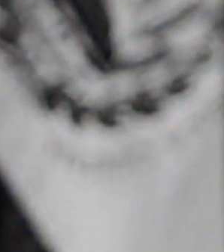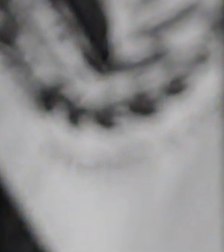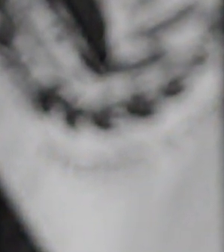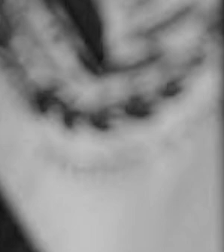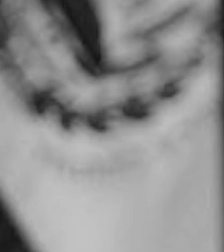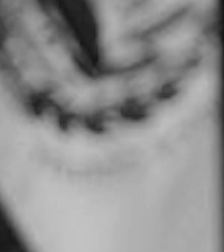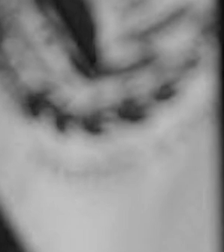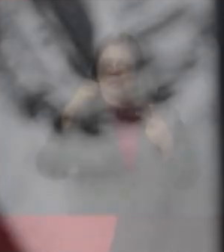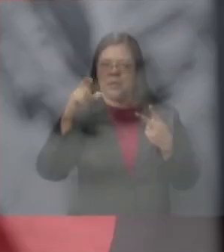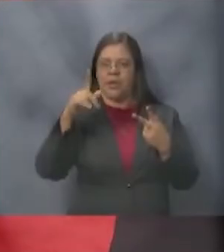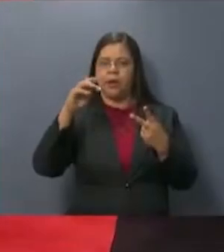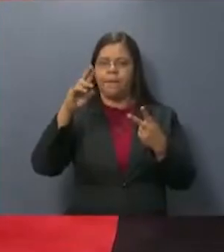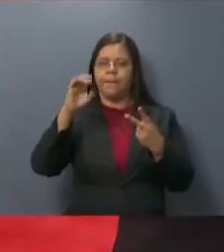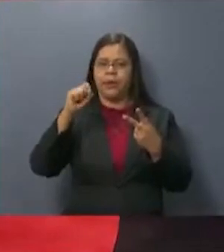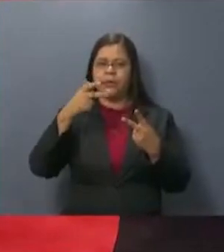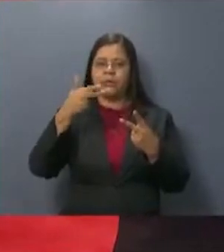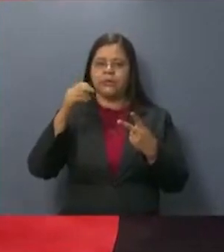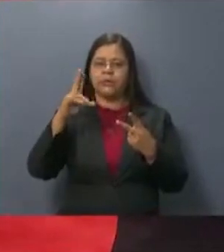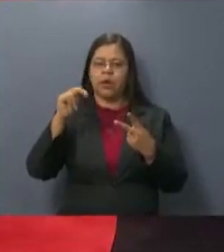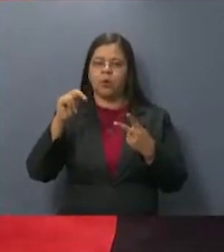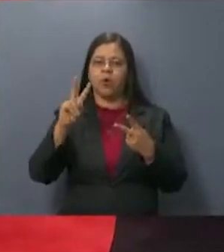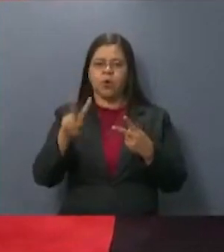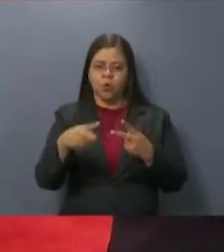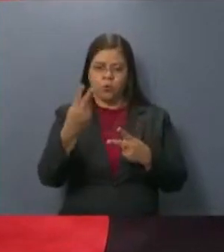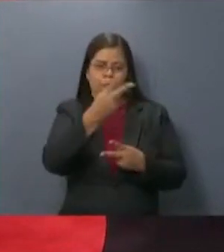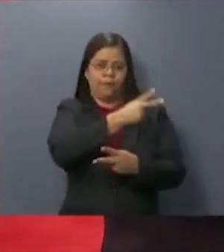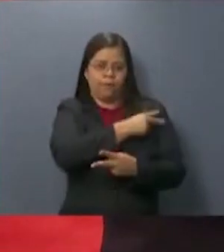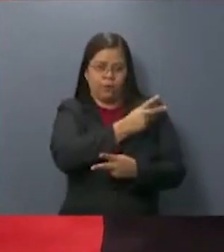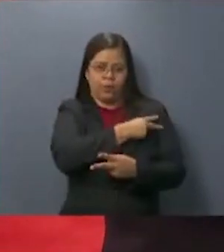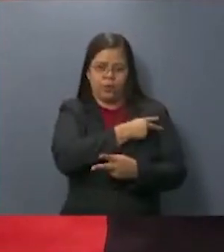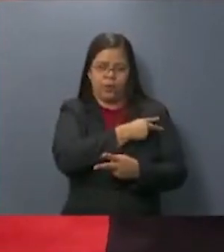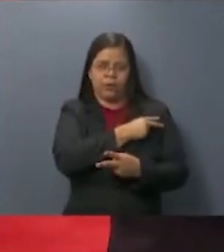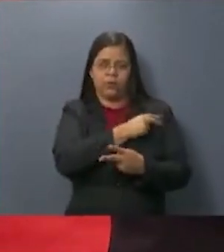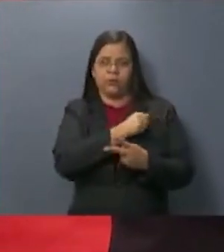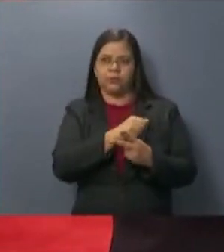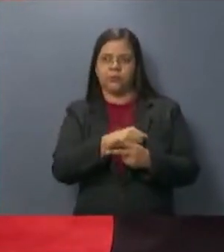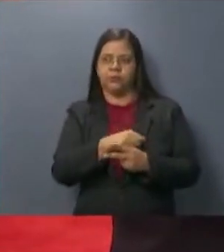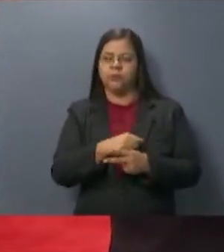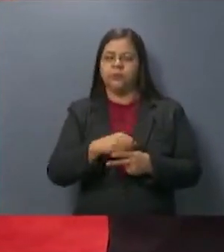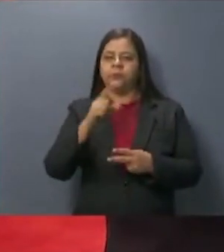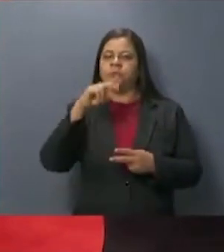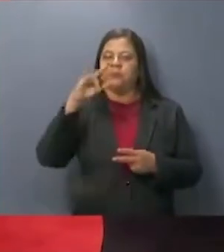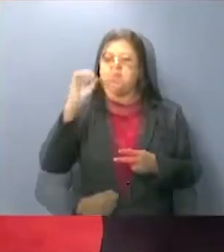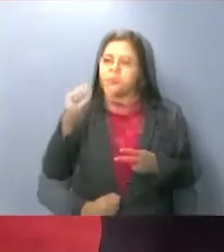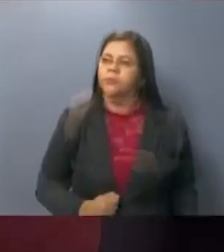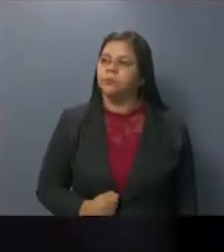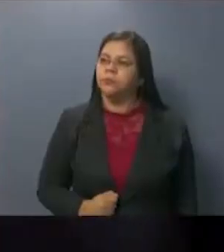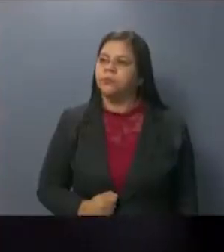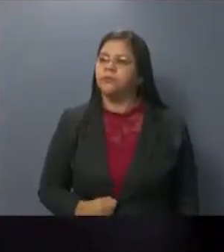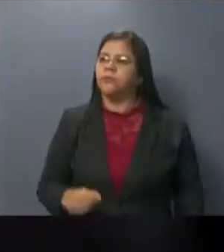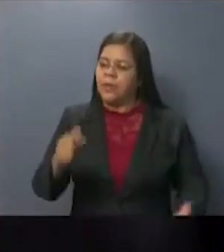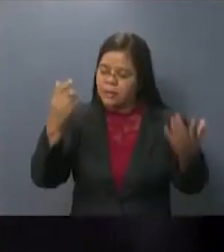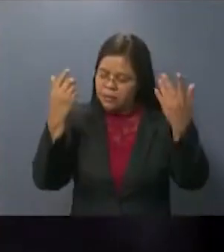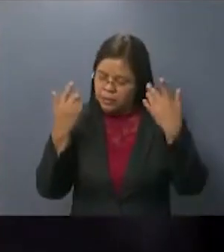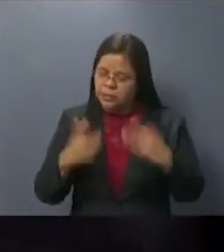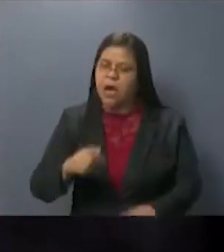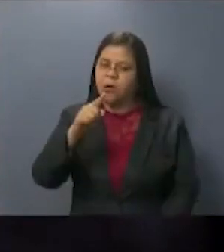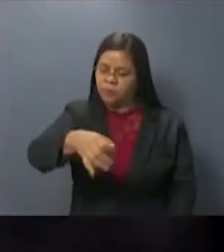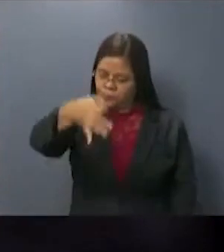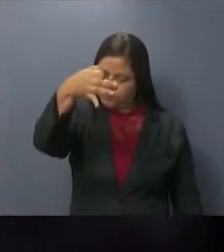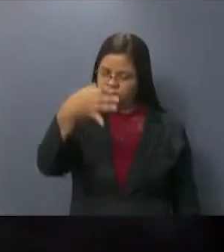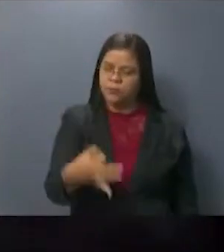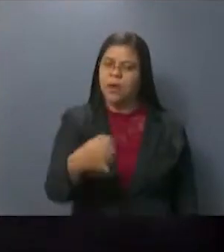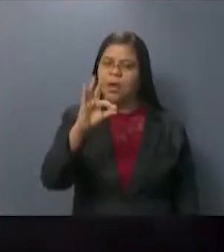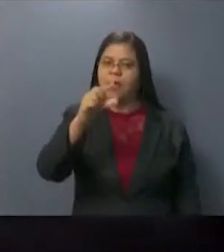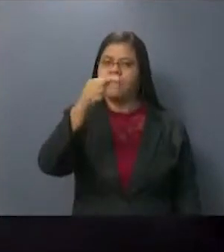fiscal general y posterior a ello juramentaron a 5 nuevos magistrados y a un nuevo fiscal. Quedáis en posesión del cargo